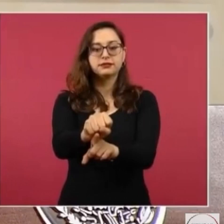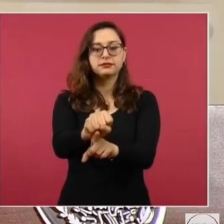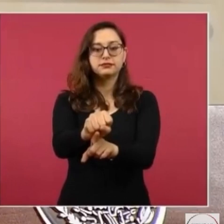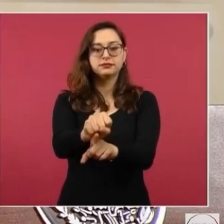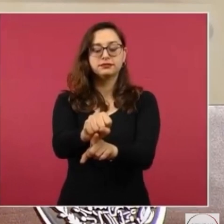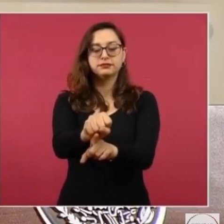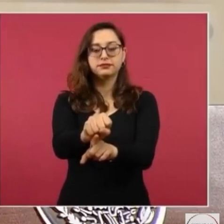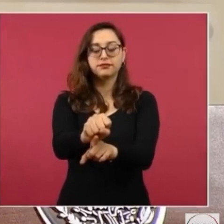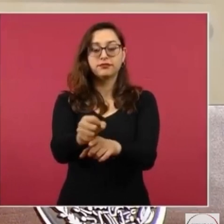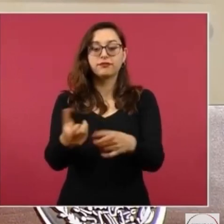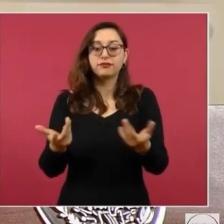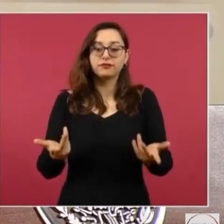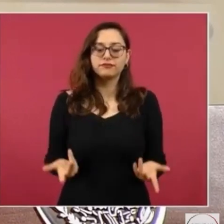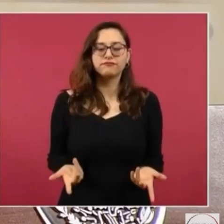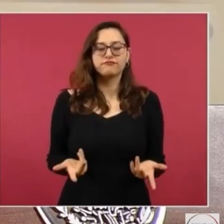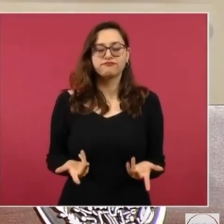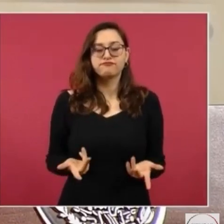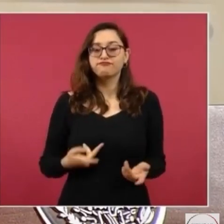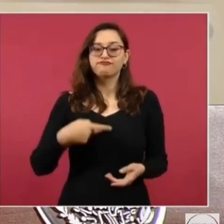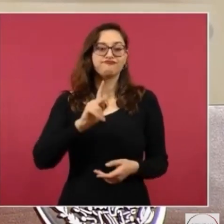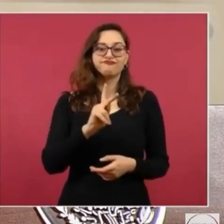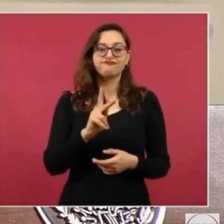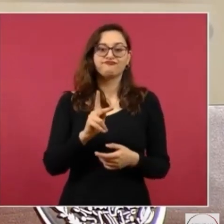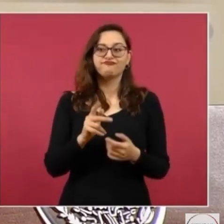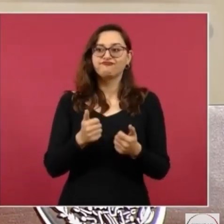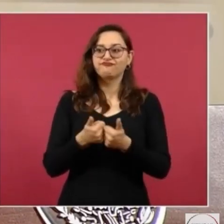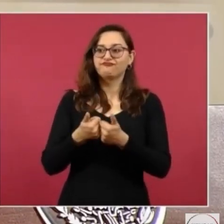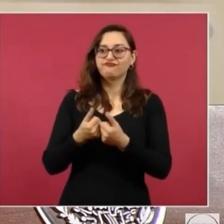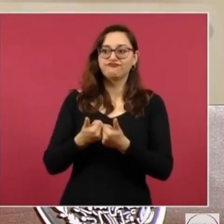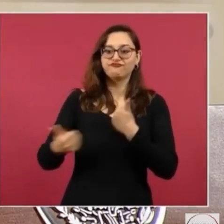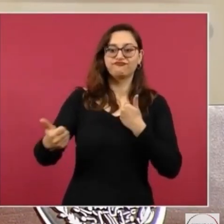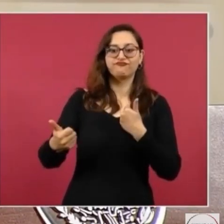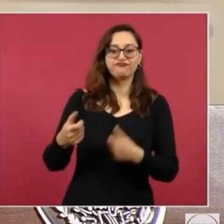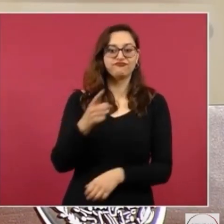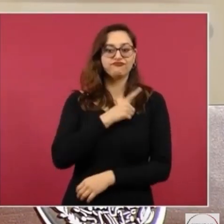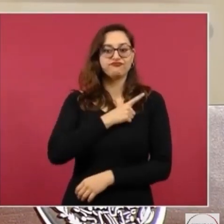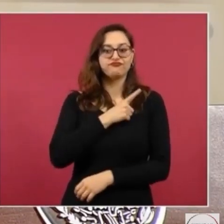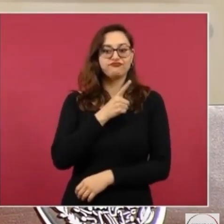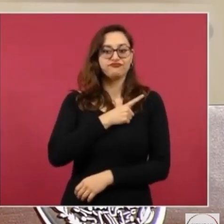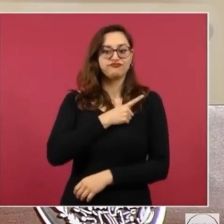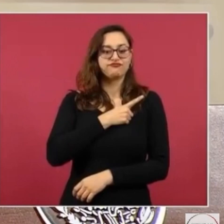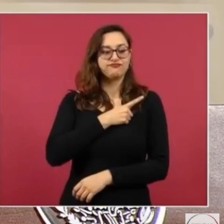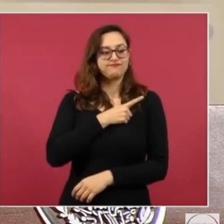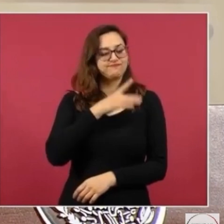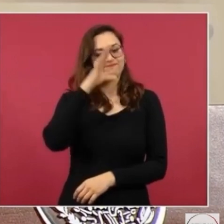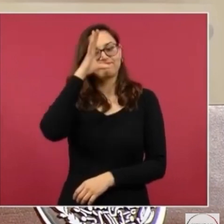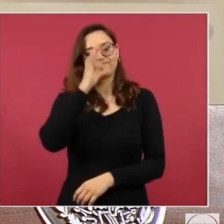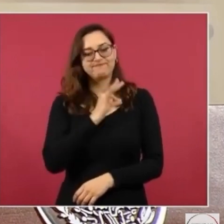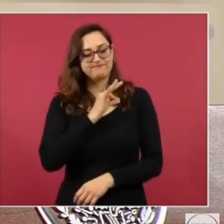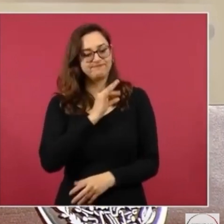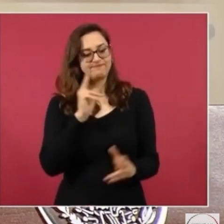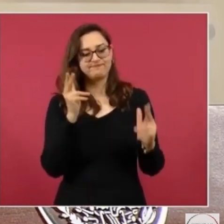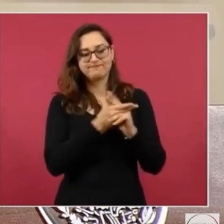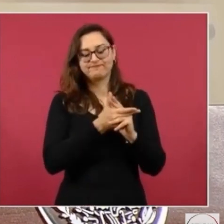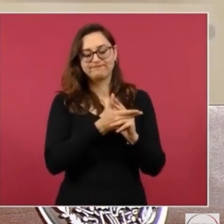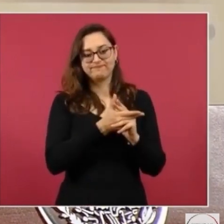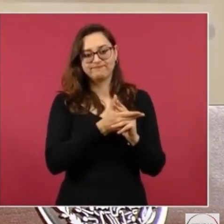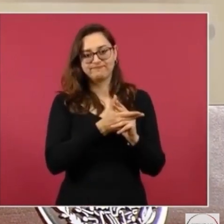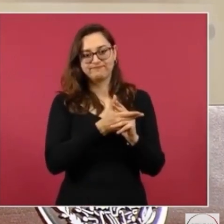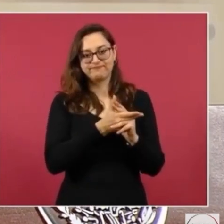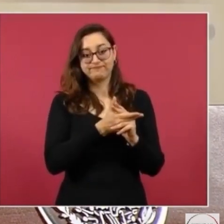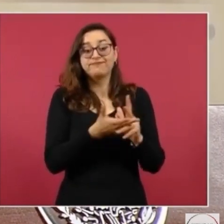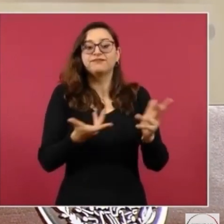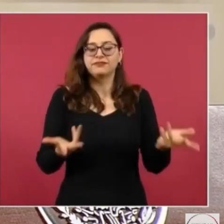Entonces, nosotros hemos aprendido eso y es una lección para todo el que quiera llevar a cabo